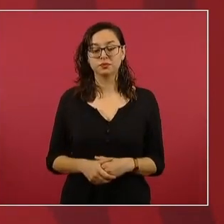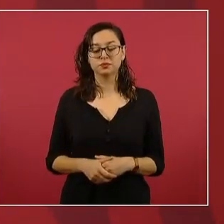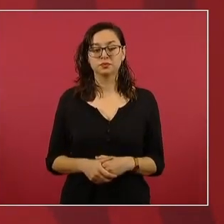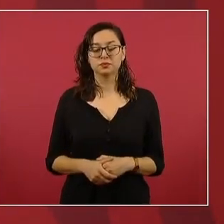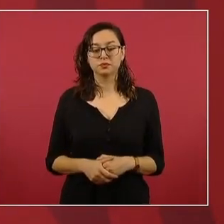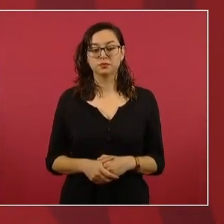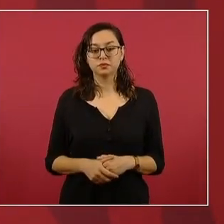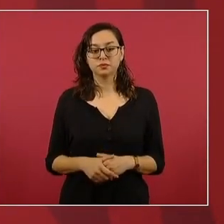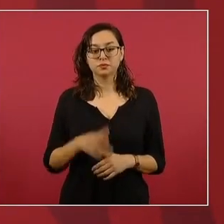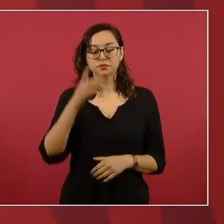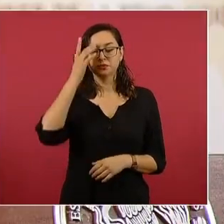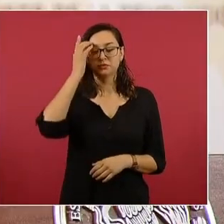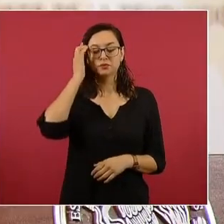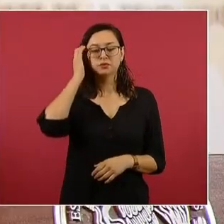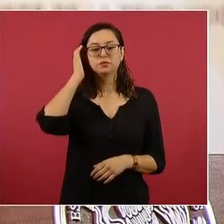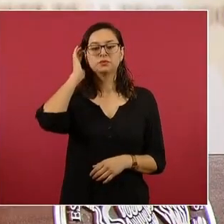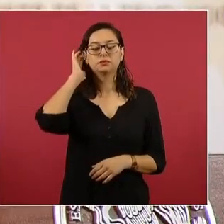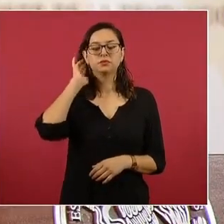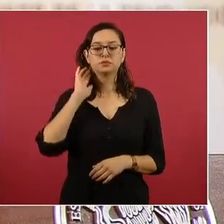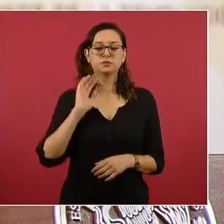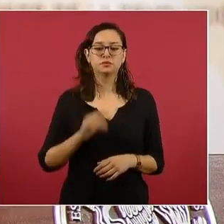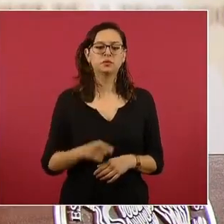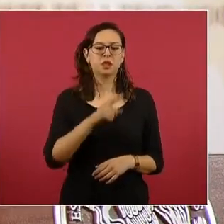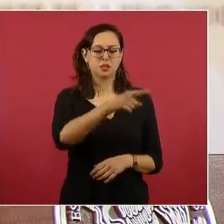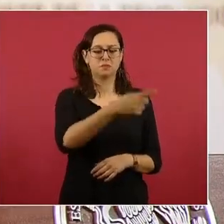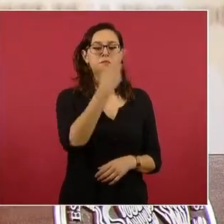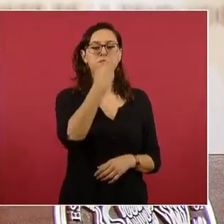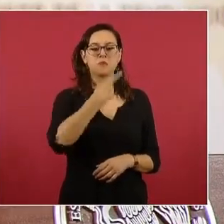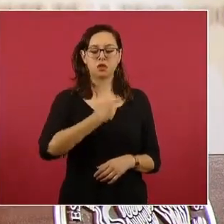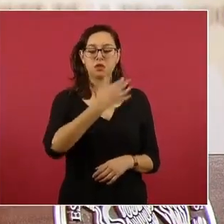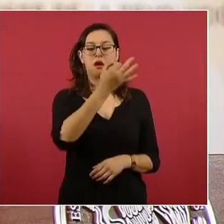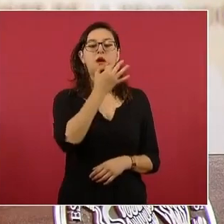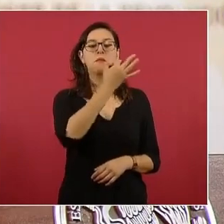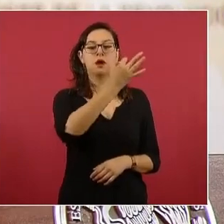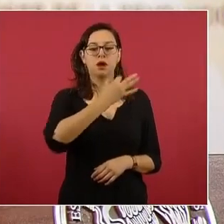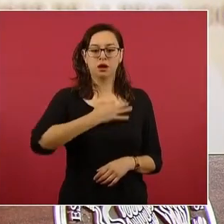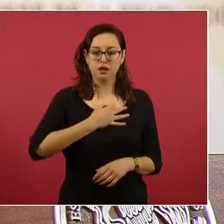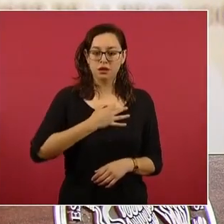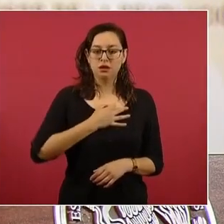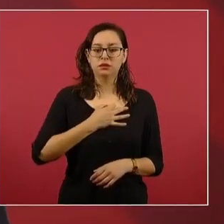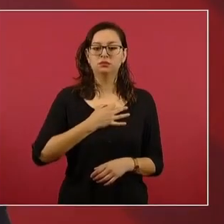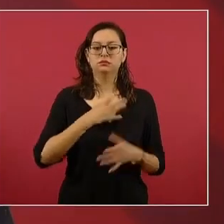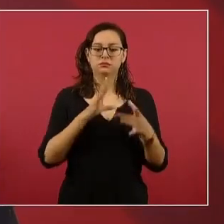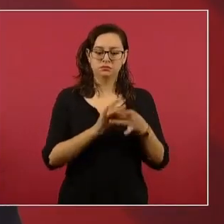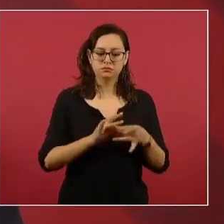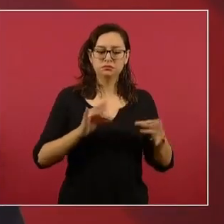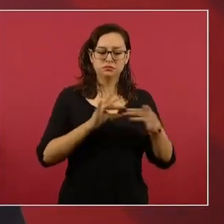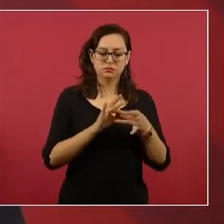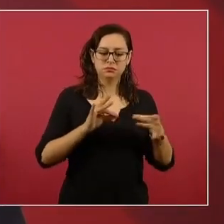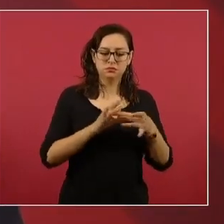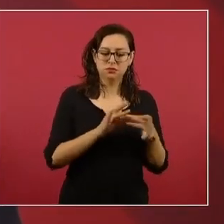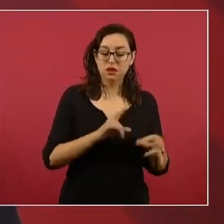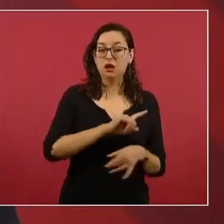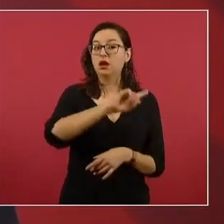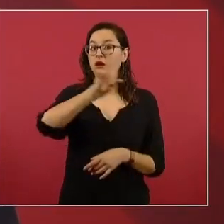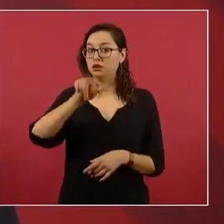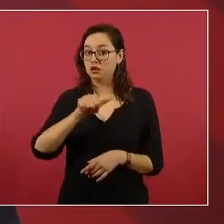informó, y aquí también se dio a conocer, ¿no?, de las denuncias que se han